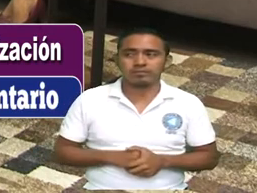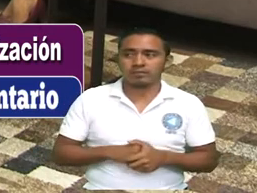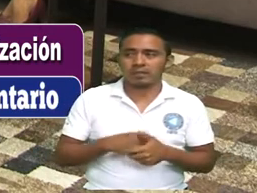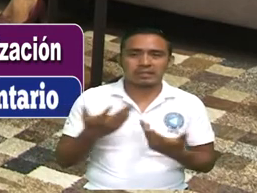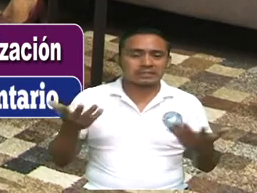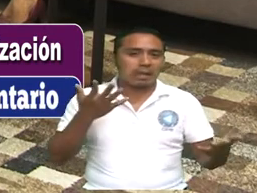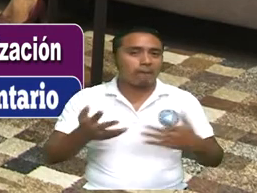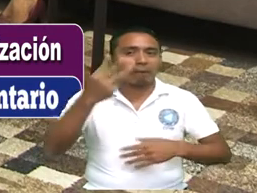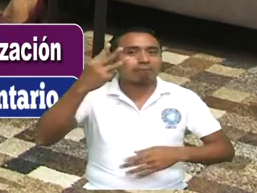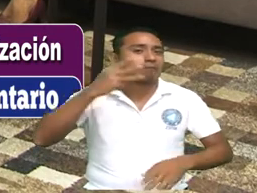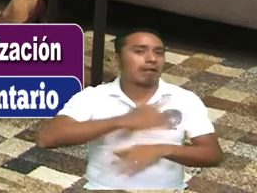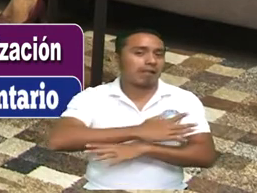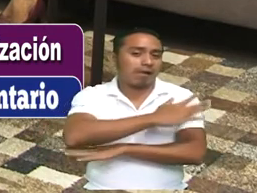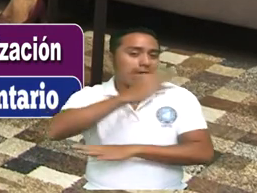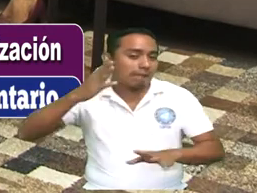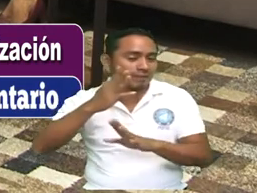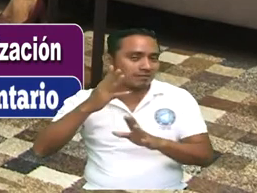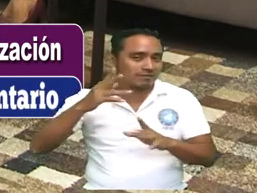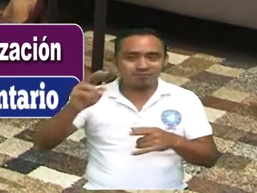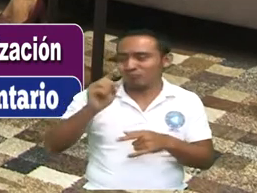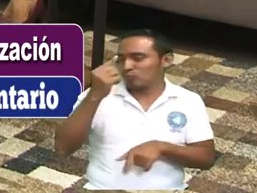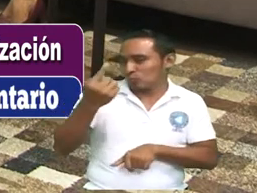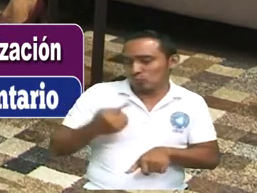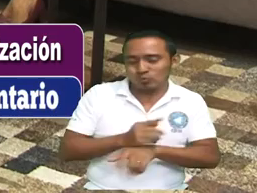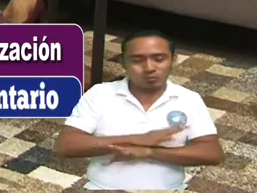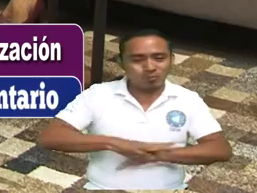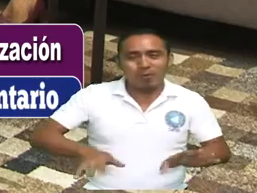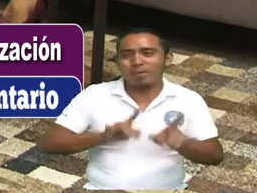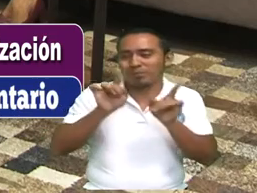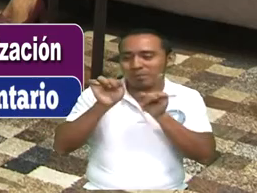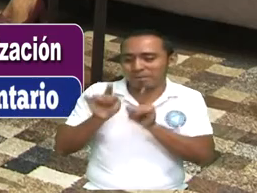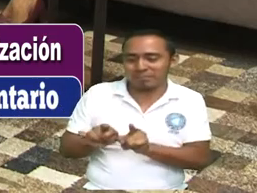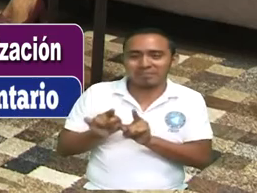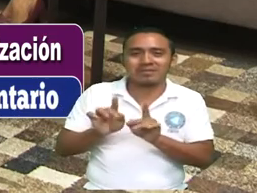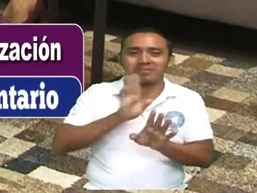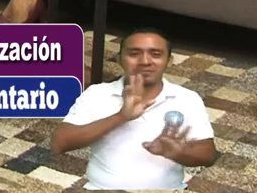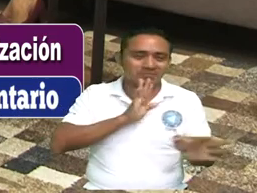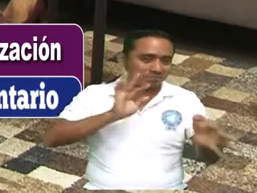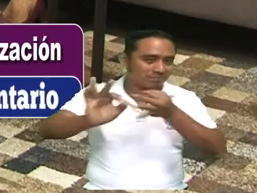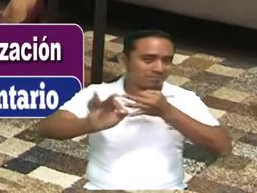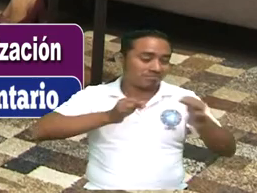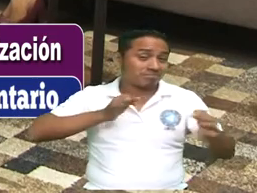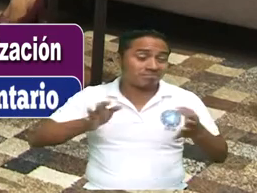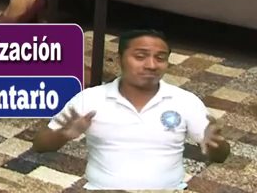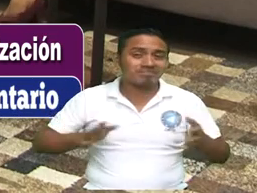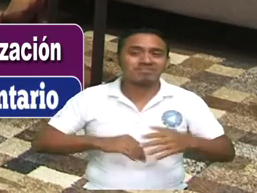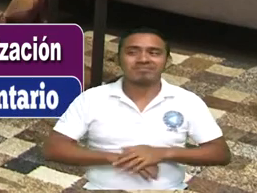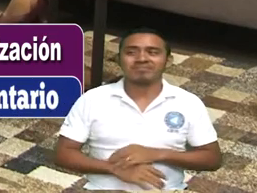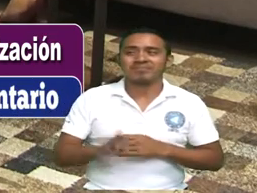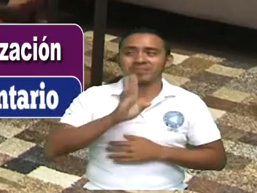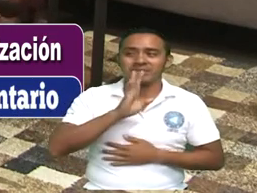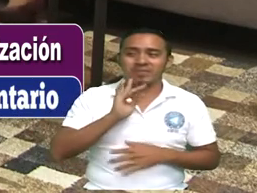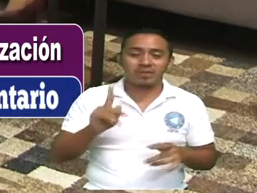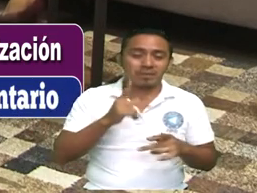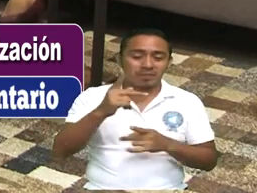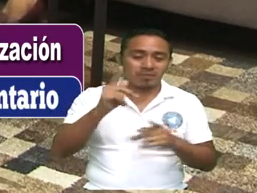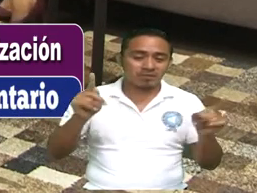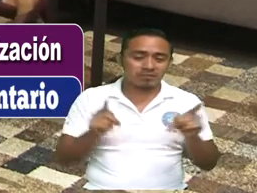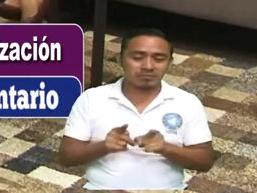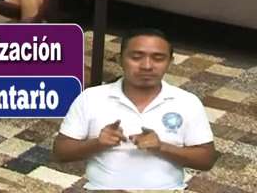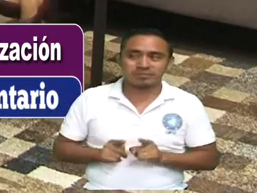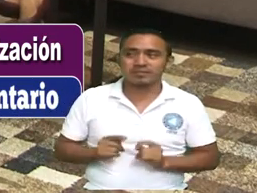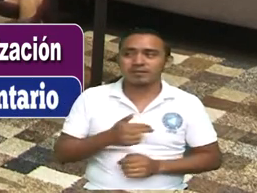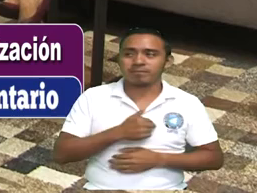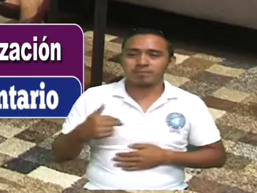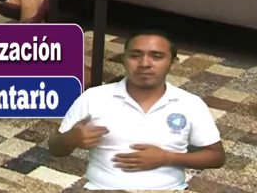tres programas, pero como solo tenemos uno, pues vamos a intentar explicar con breves palabras lo que poco